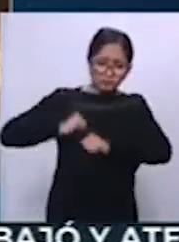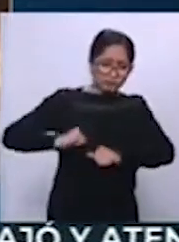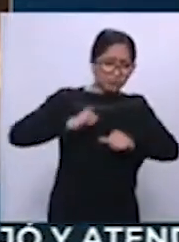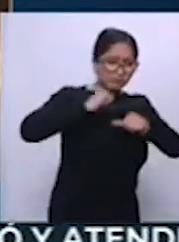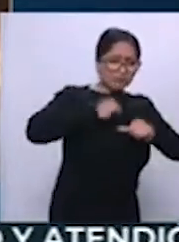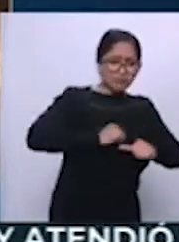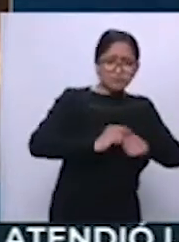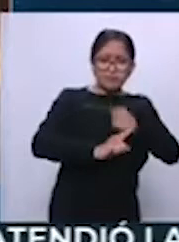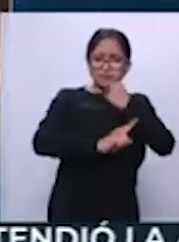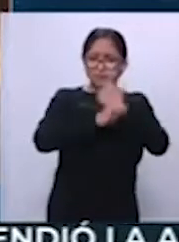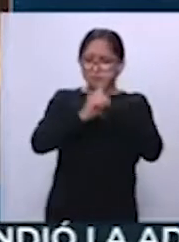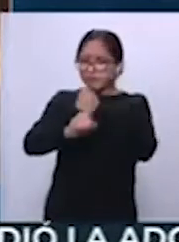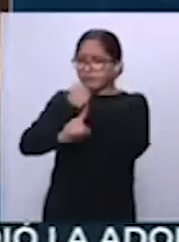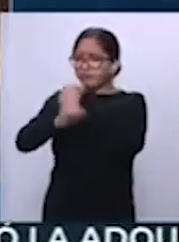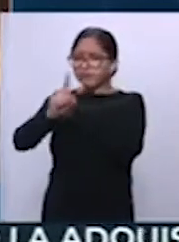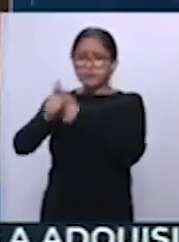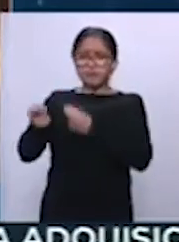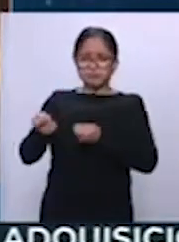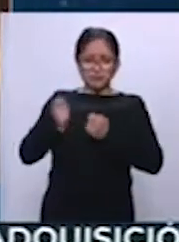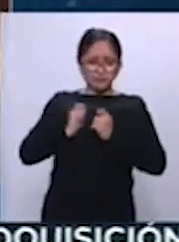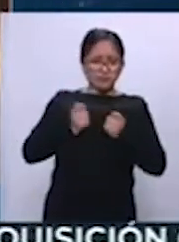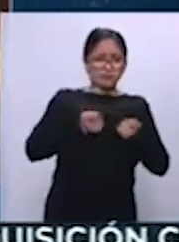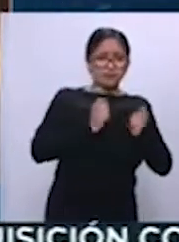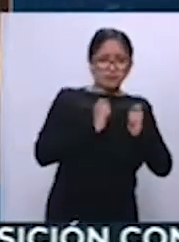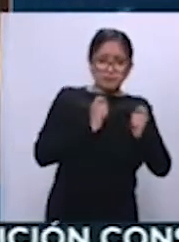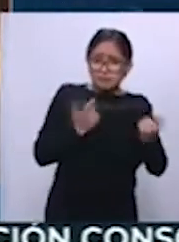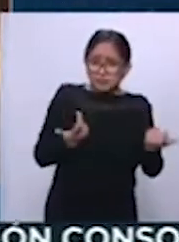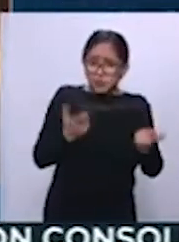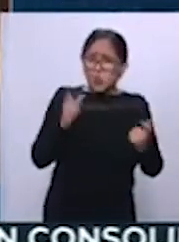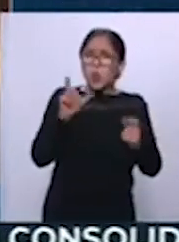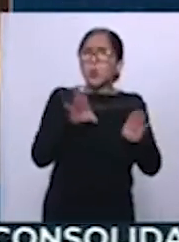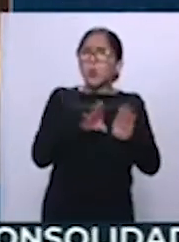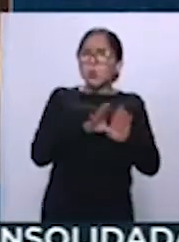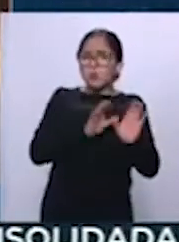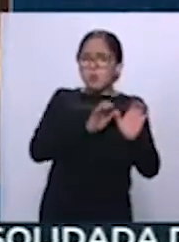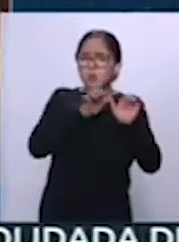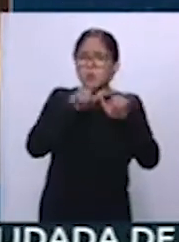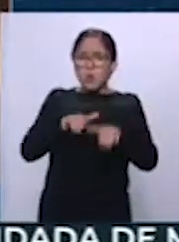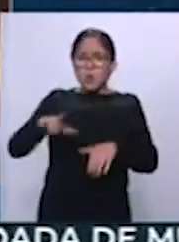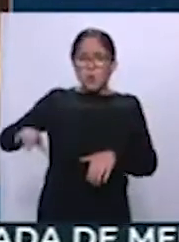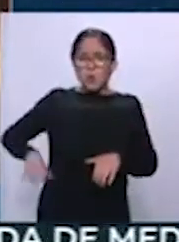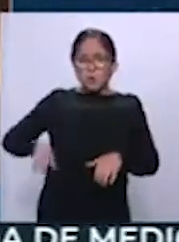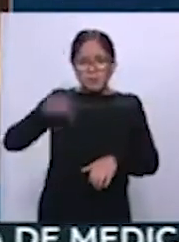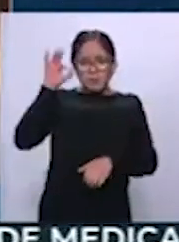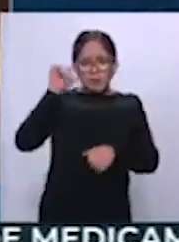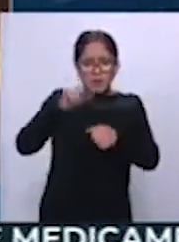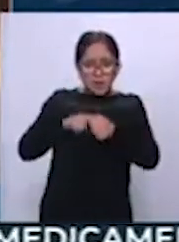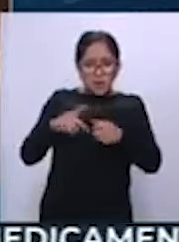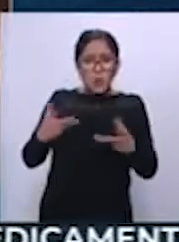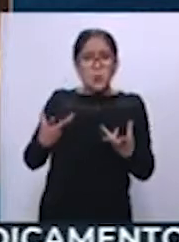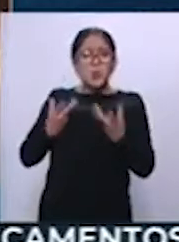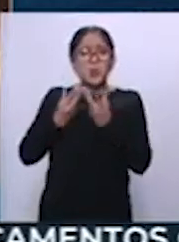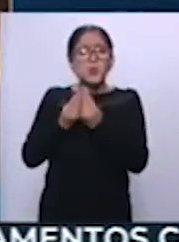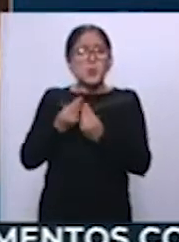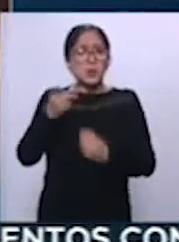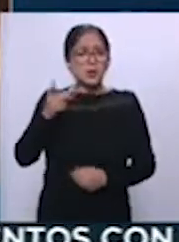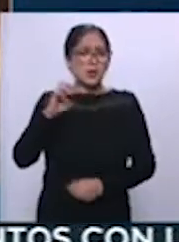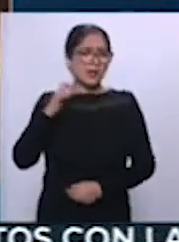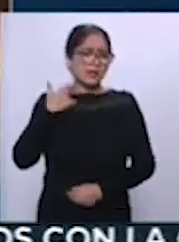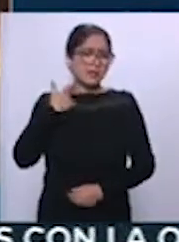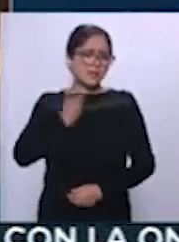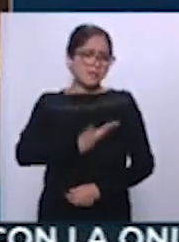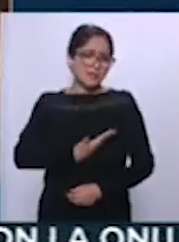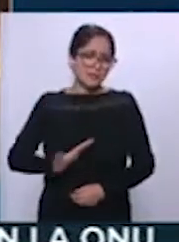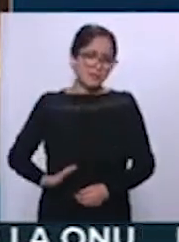en los que estuvo. Hay que recordar que él llegó al gobierno federal de la mano de Enrique Peña Nieto. Él